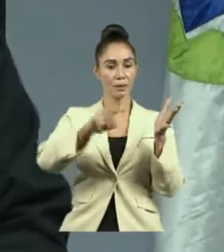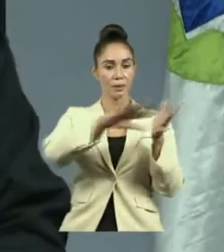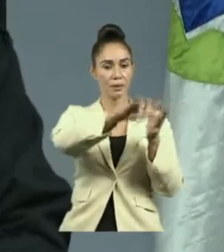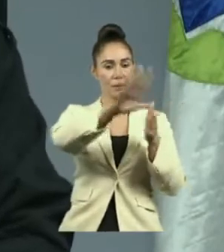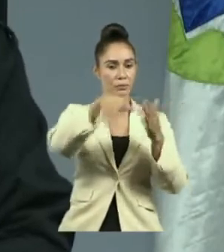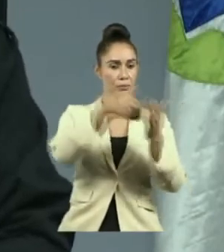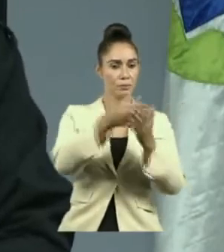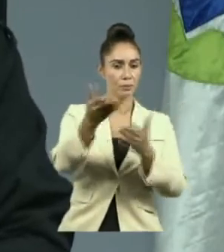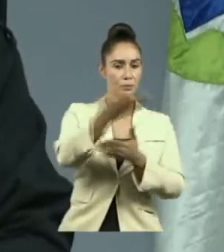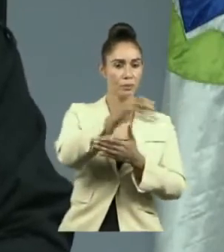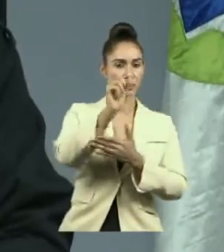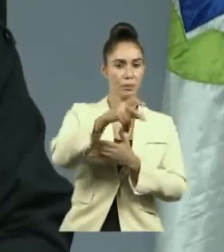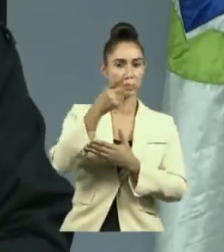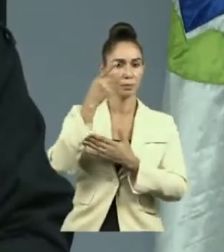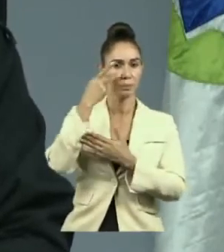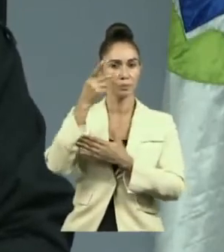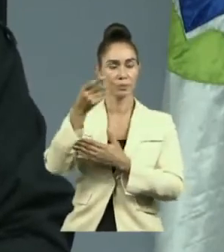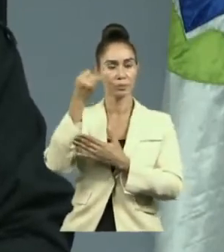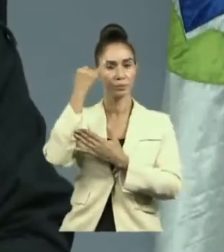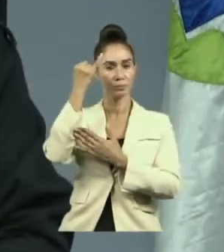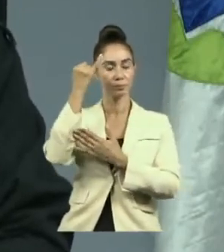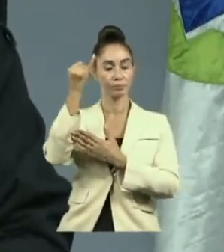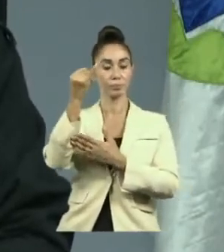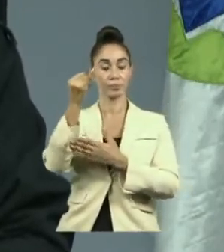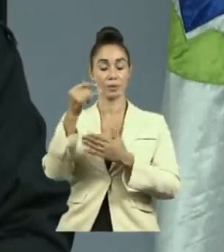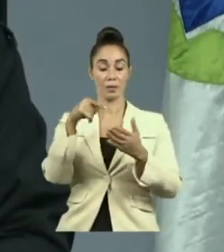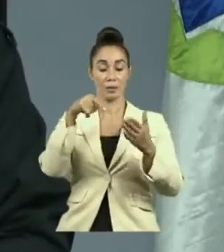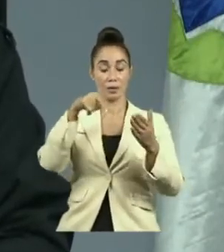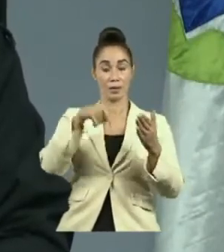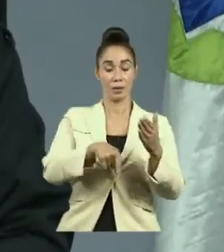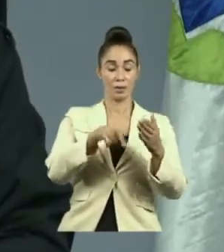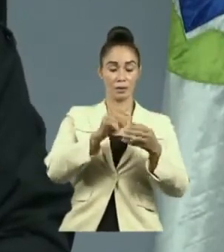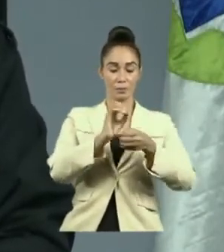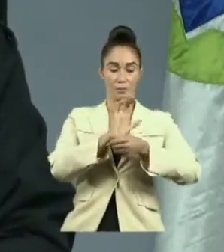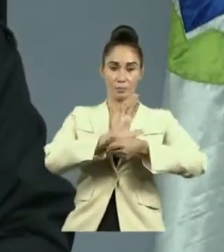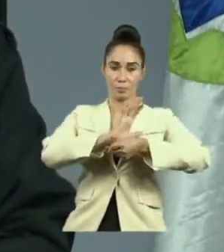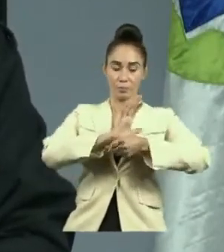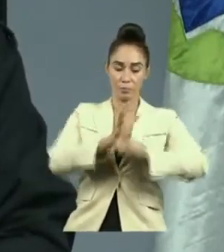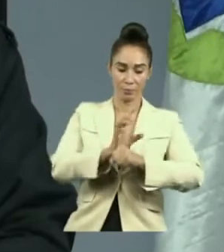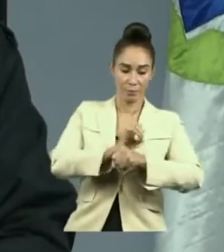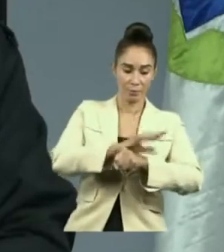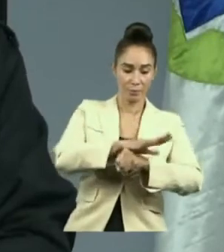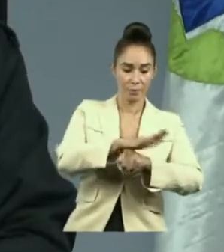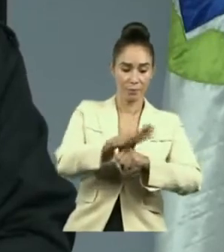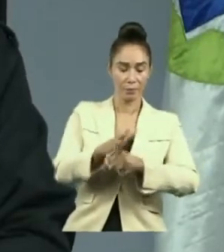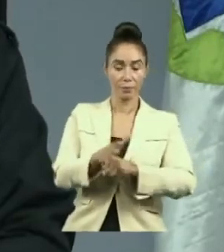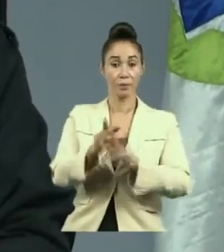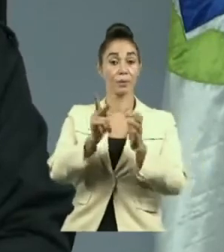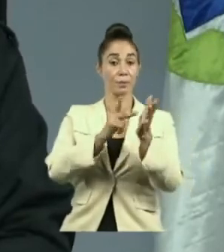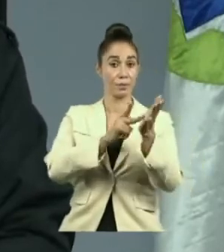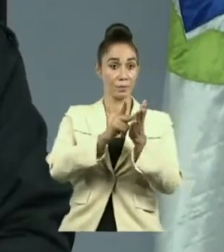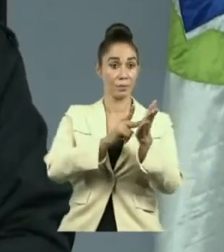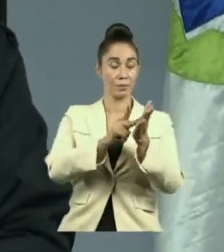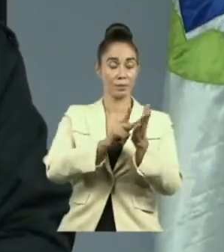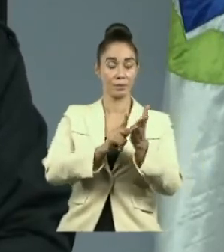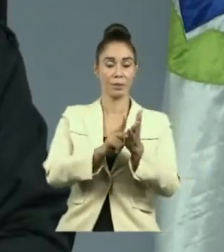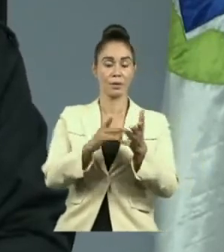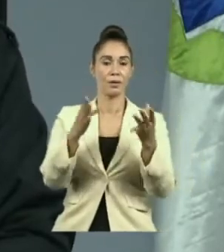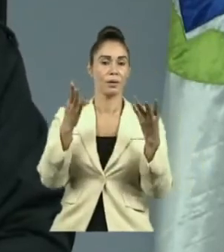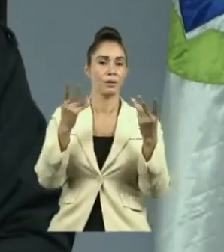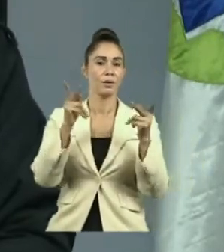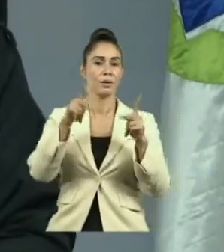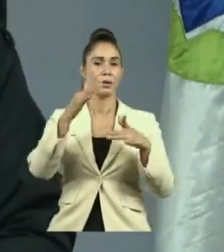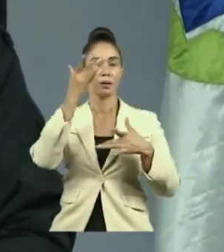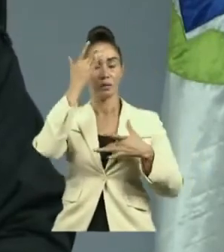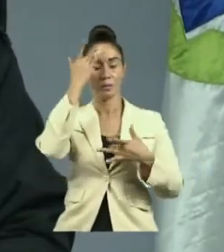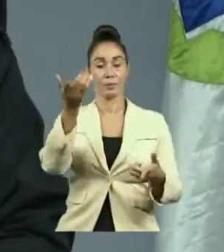entre el impacto real que ha tenido el virus en el país en términos del número de casos